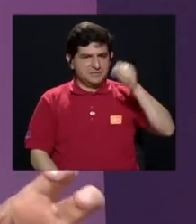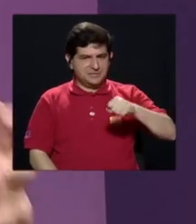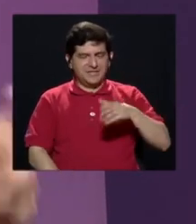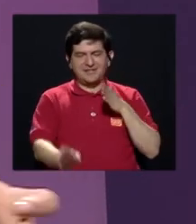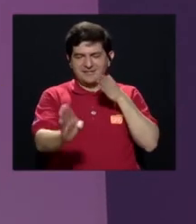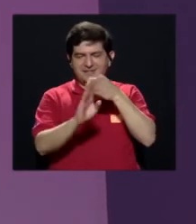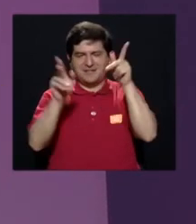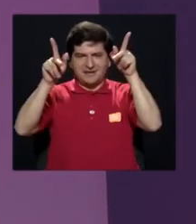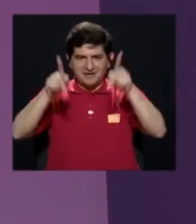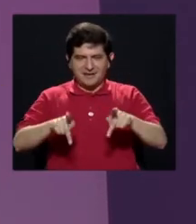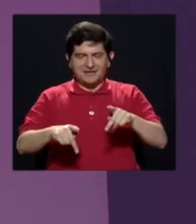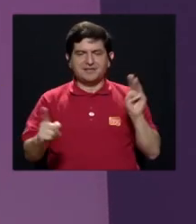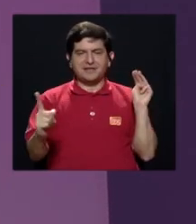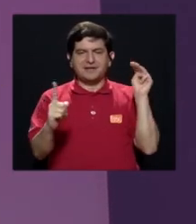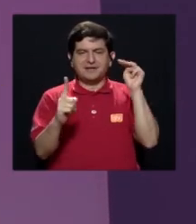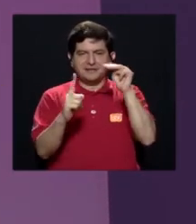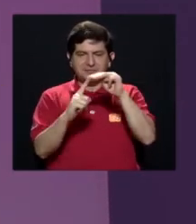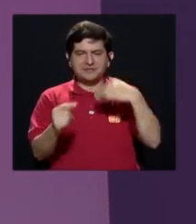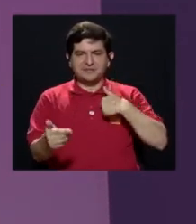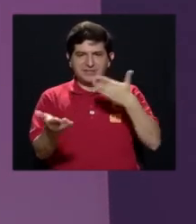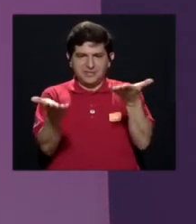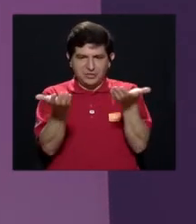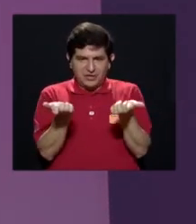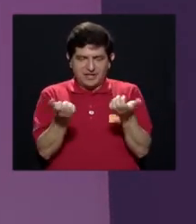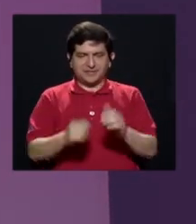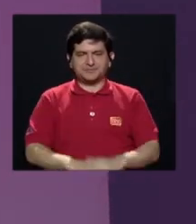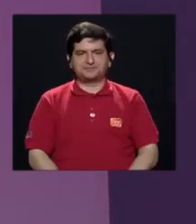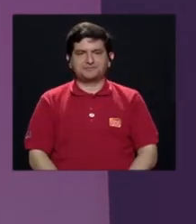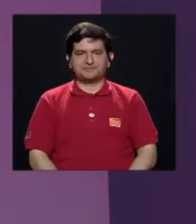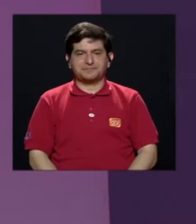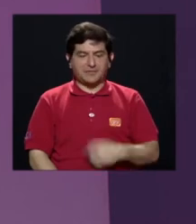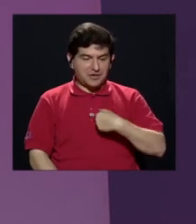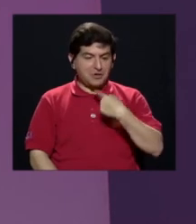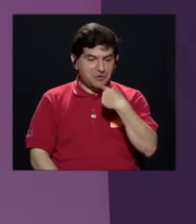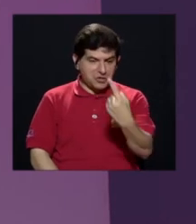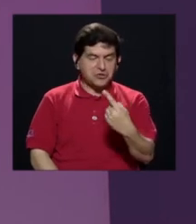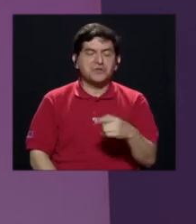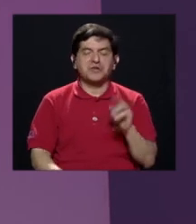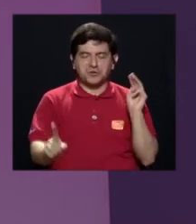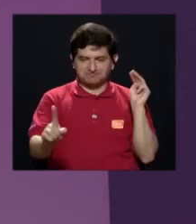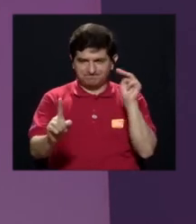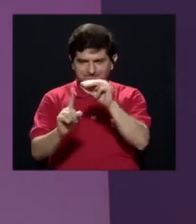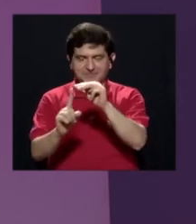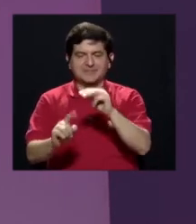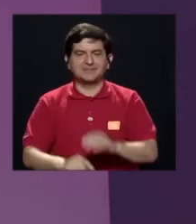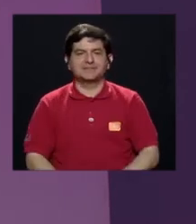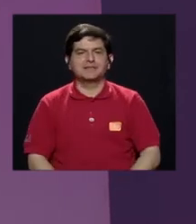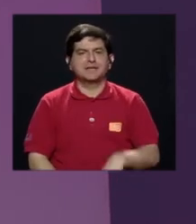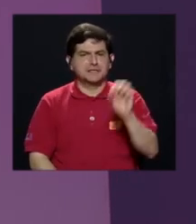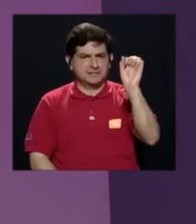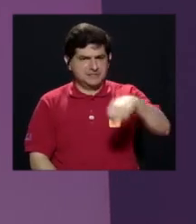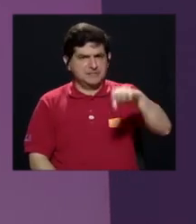a las personas el mensaje que yo quiero dar, ¿verdad? Y que yo quiero decir. Y sí siento que